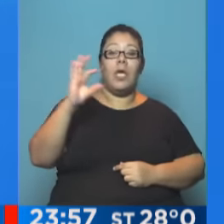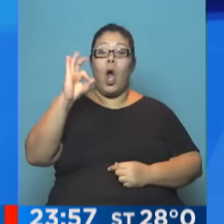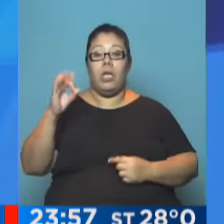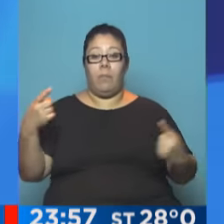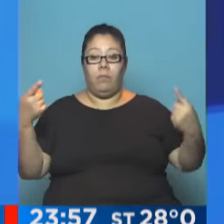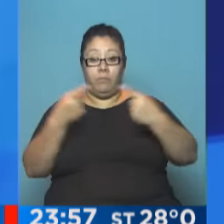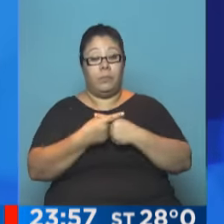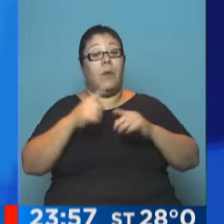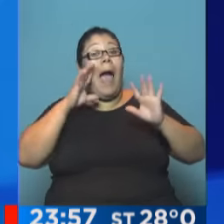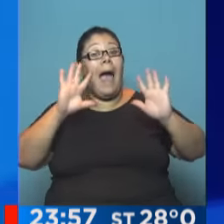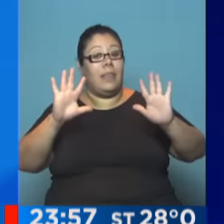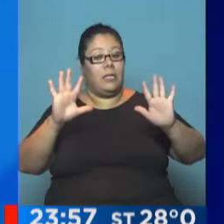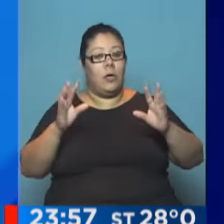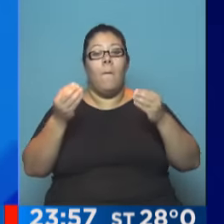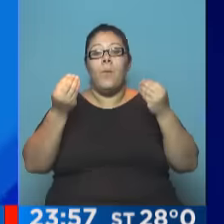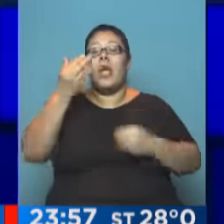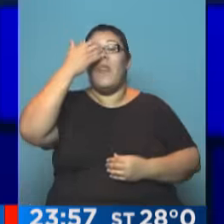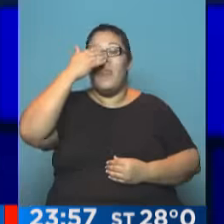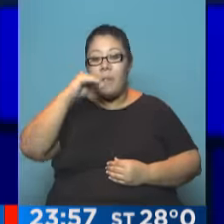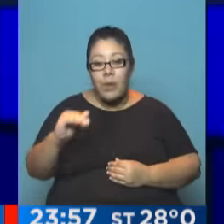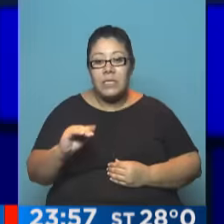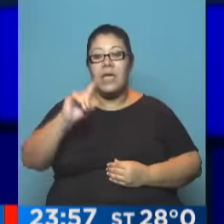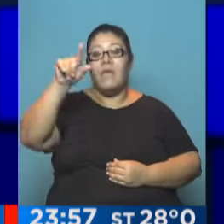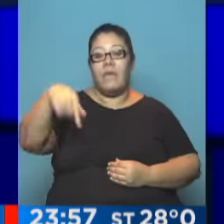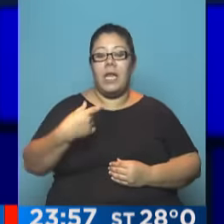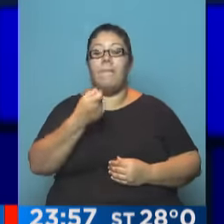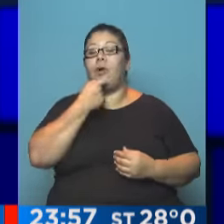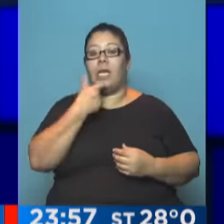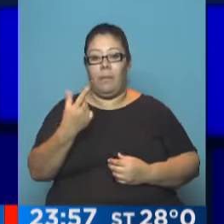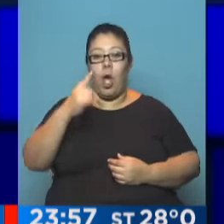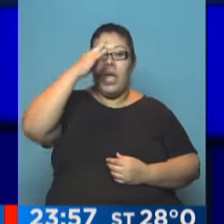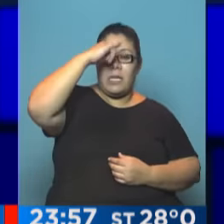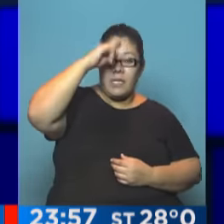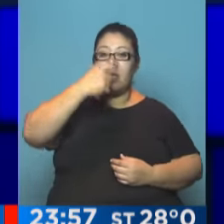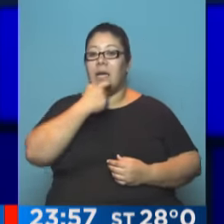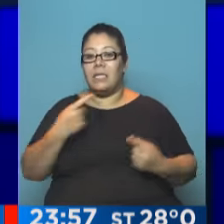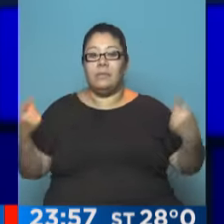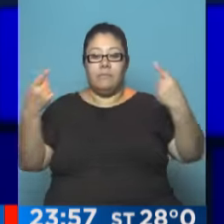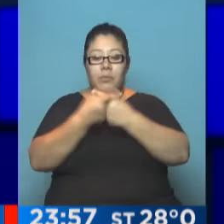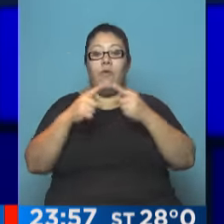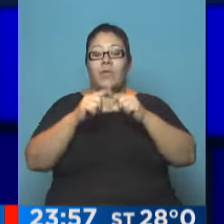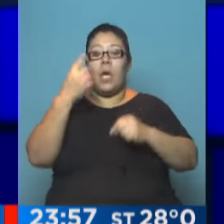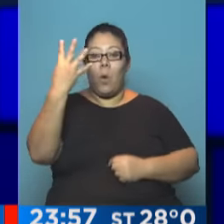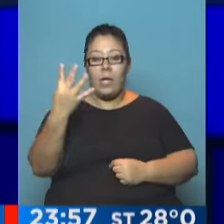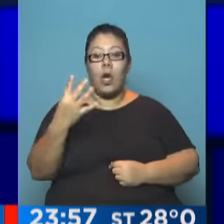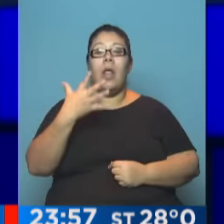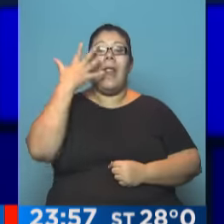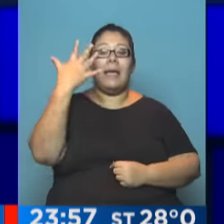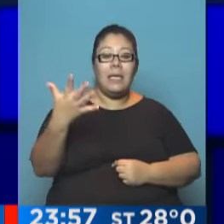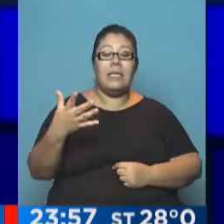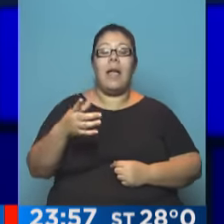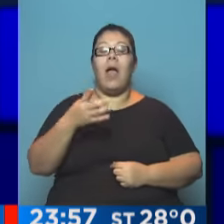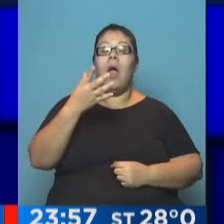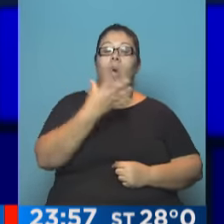Y hay que prestar atención porque después se empiezan a dar los otros interzonales, como por ejemplo, Independiente Racing van a jugar en la cuarta fecha, en la quinta va a jugar Huracán San